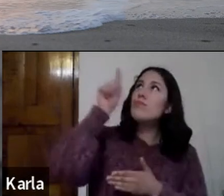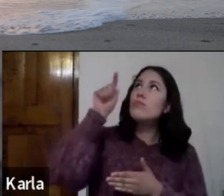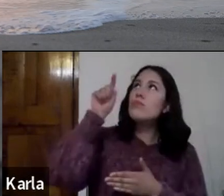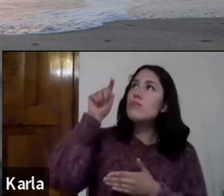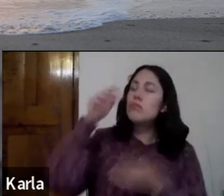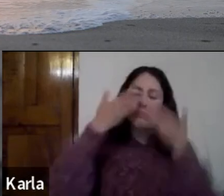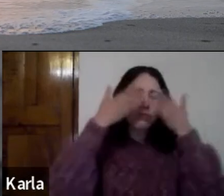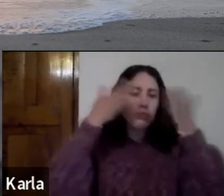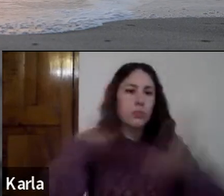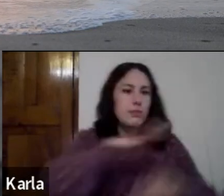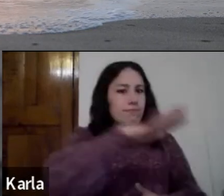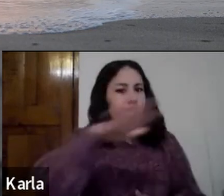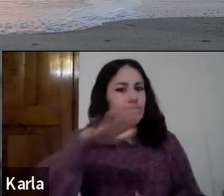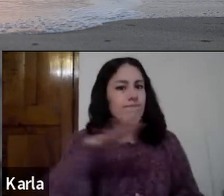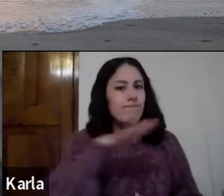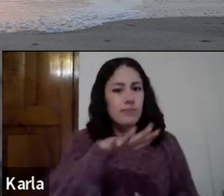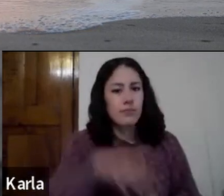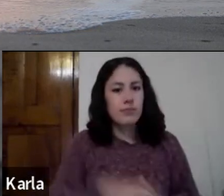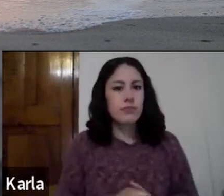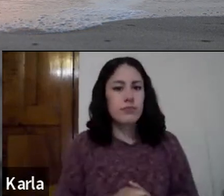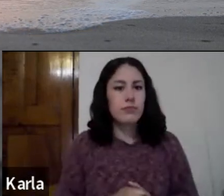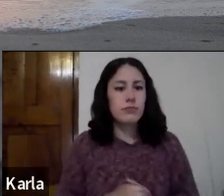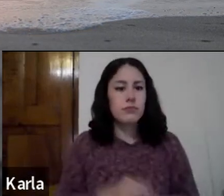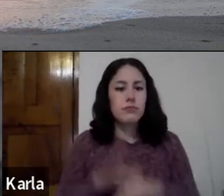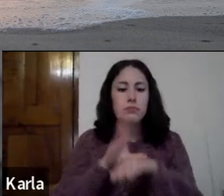permitirte con los toques